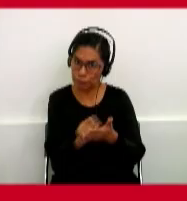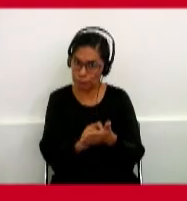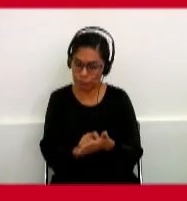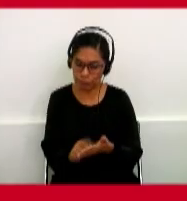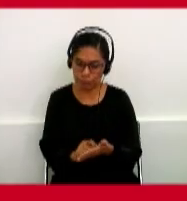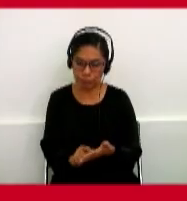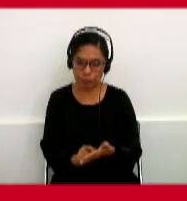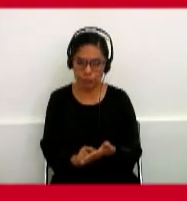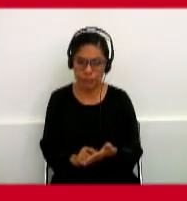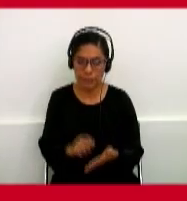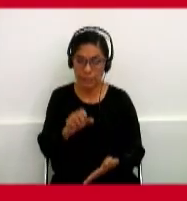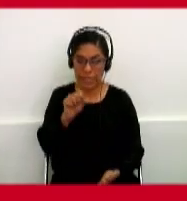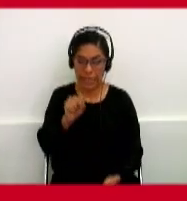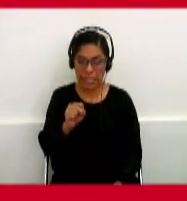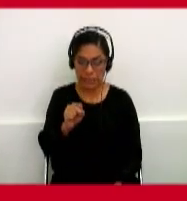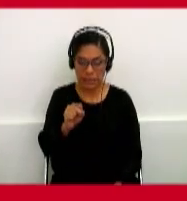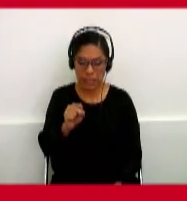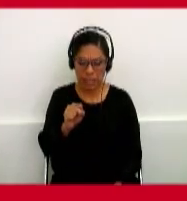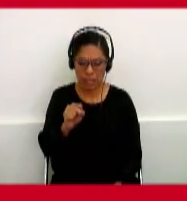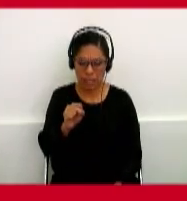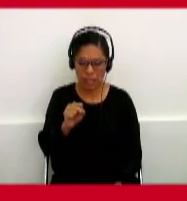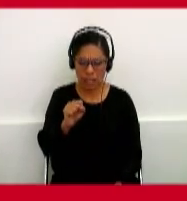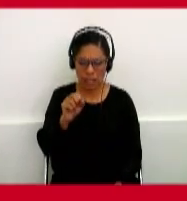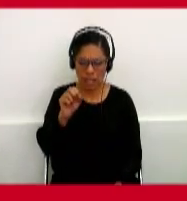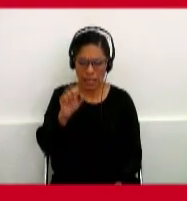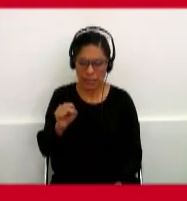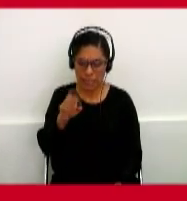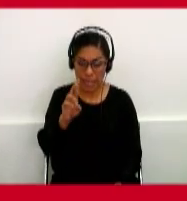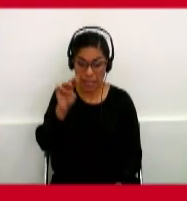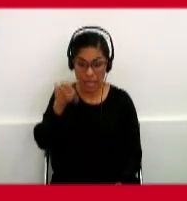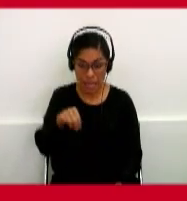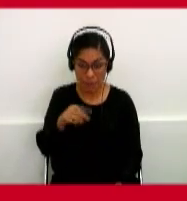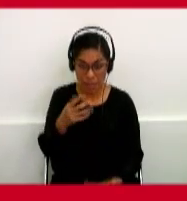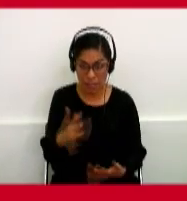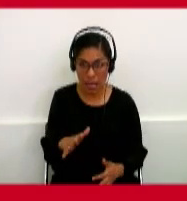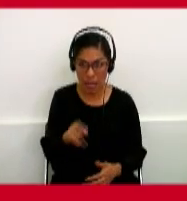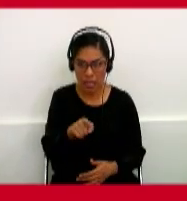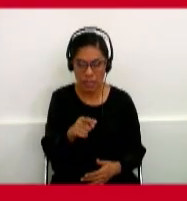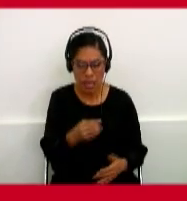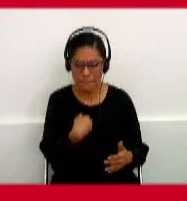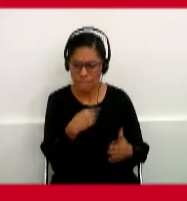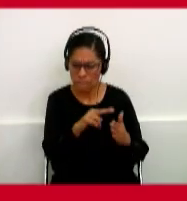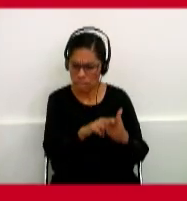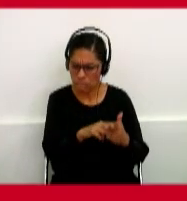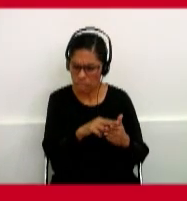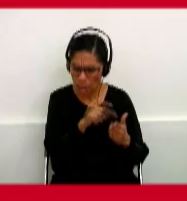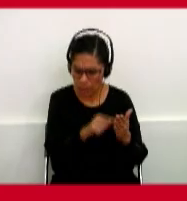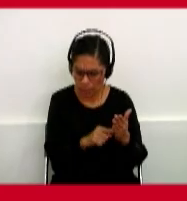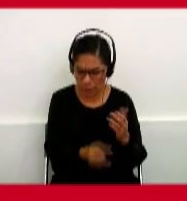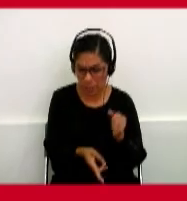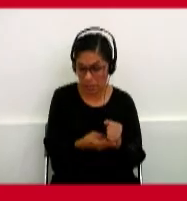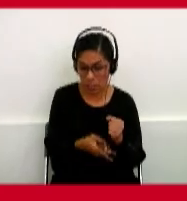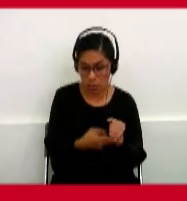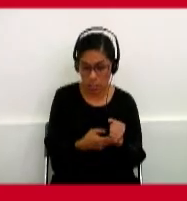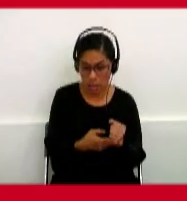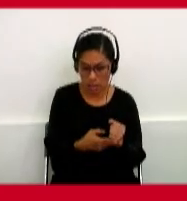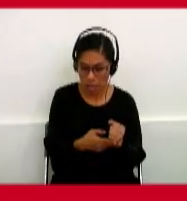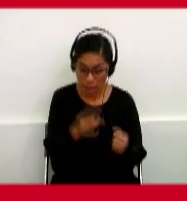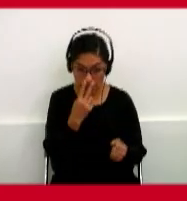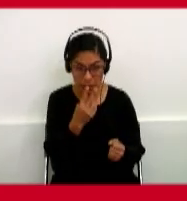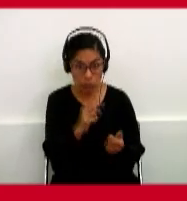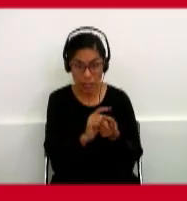como pueden ver, con el número de elementos, estoy obteniendo factores de seguridad que no varían mucho, como pueden